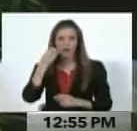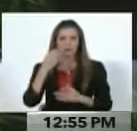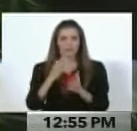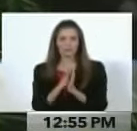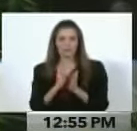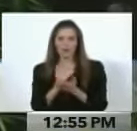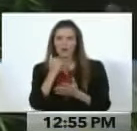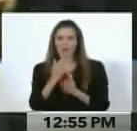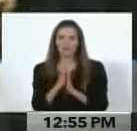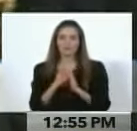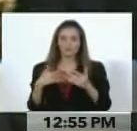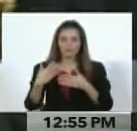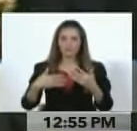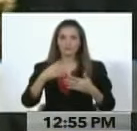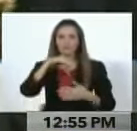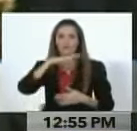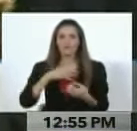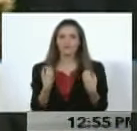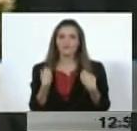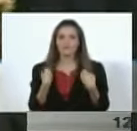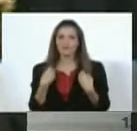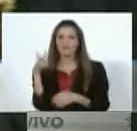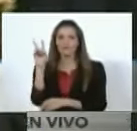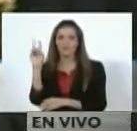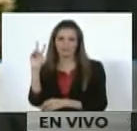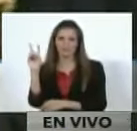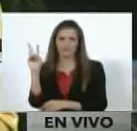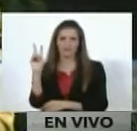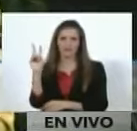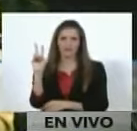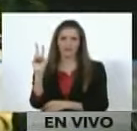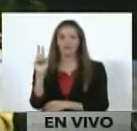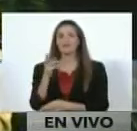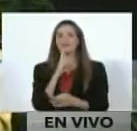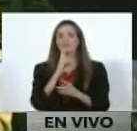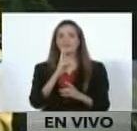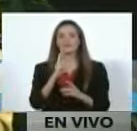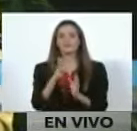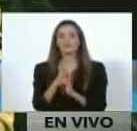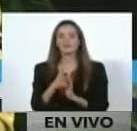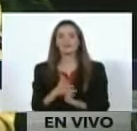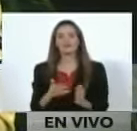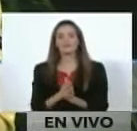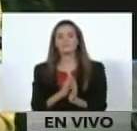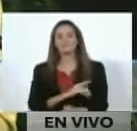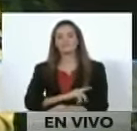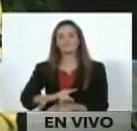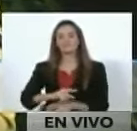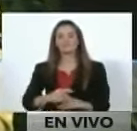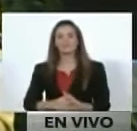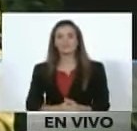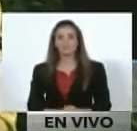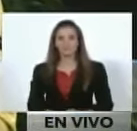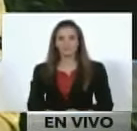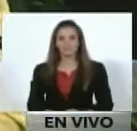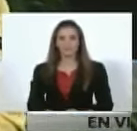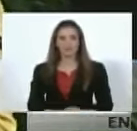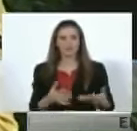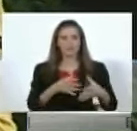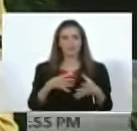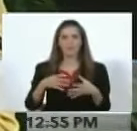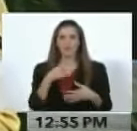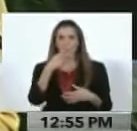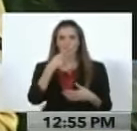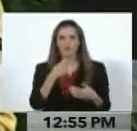calor del devenir histórico que vivía Venezuela, como resultado de la imposición de élites